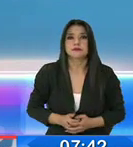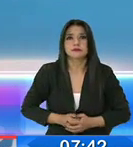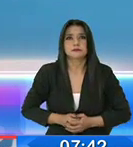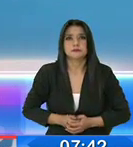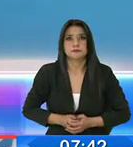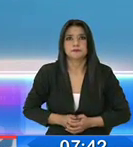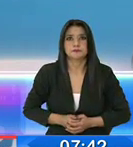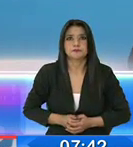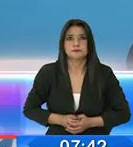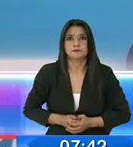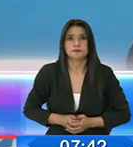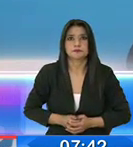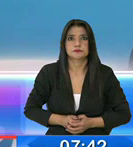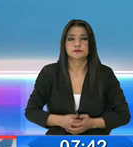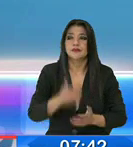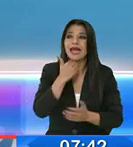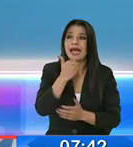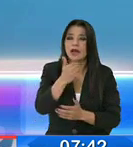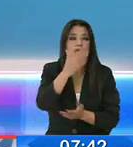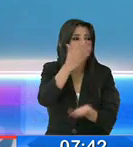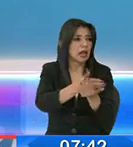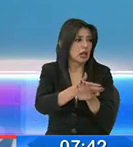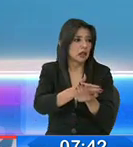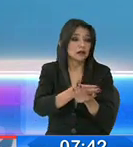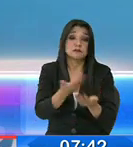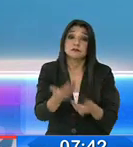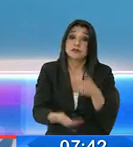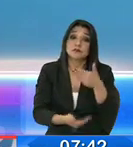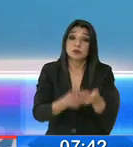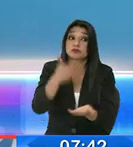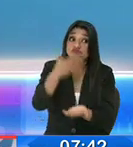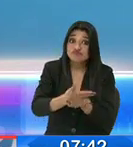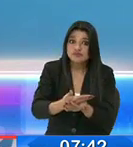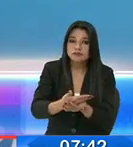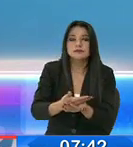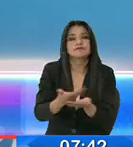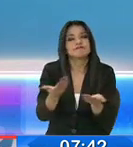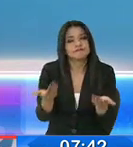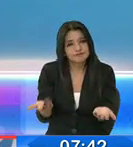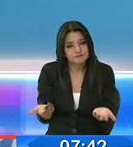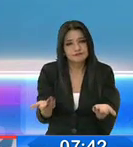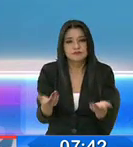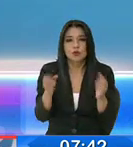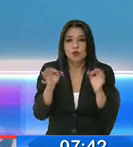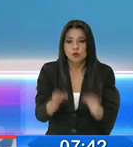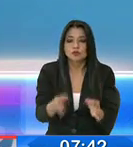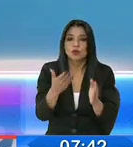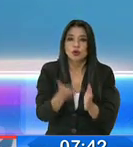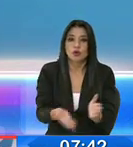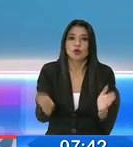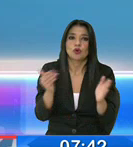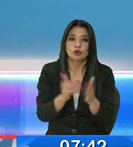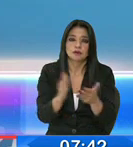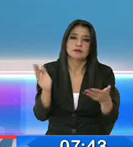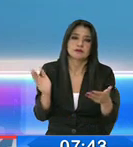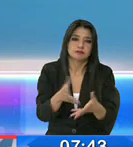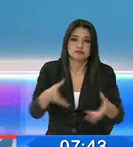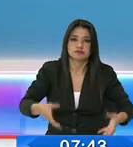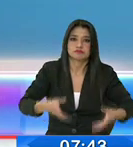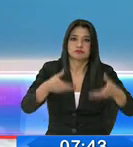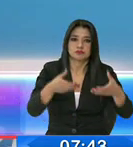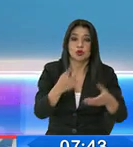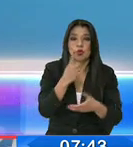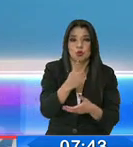se alegue algún tipo de nulidad y a la final la nulidad pueda ser reconocida y tengamos que volver a fojas uno